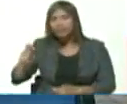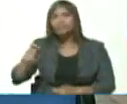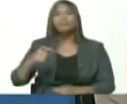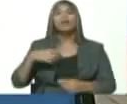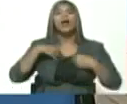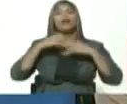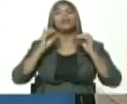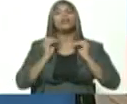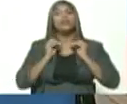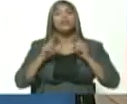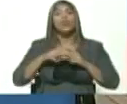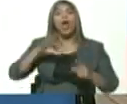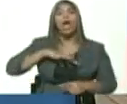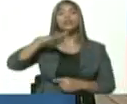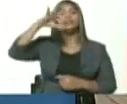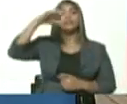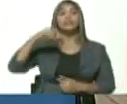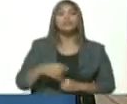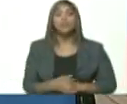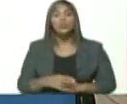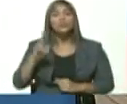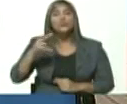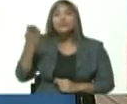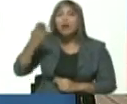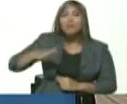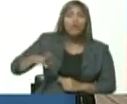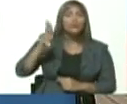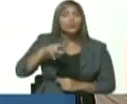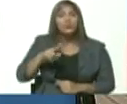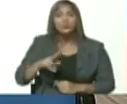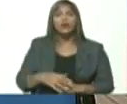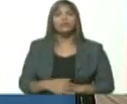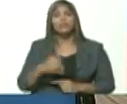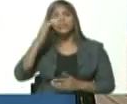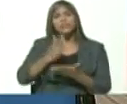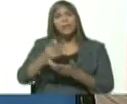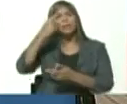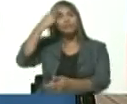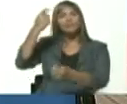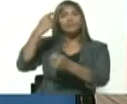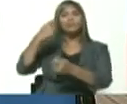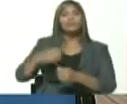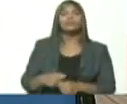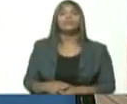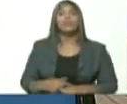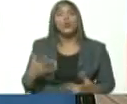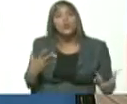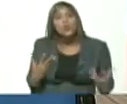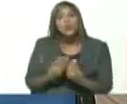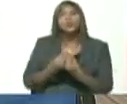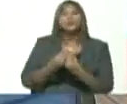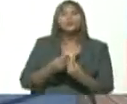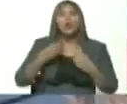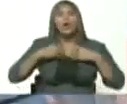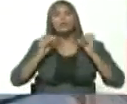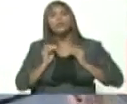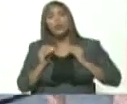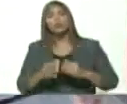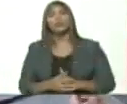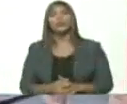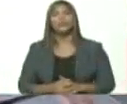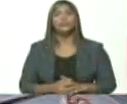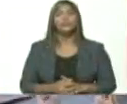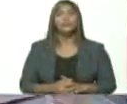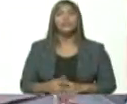a su espíritu inmortal. Vamos a esa batalla, por él, para él y con él. Y